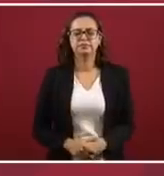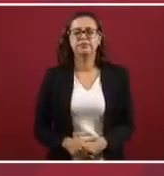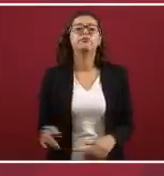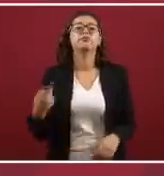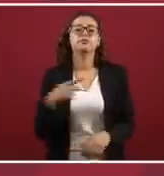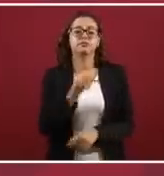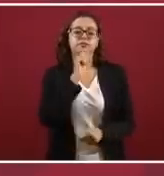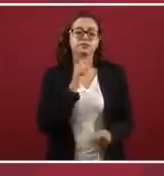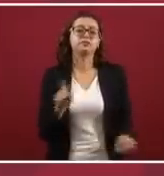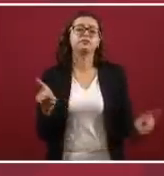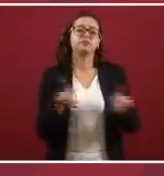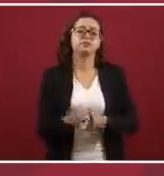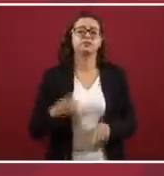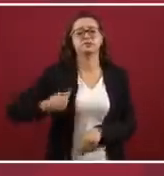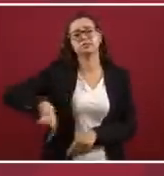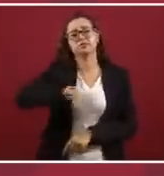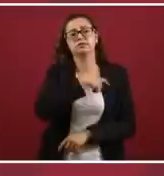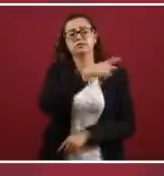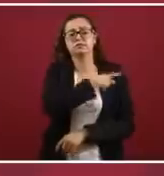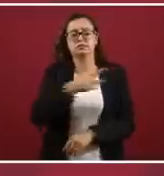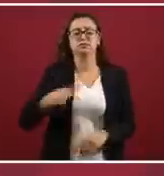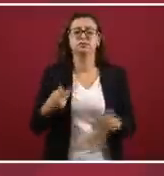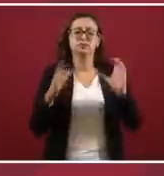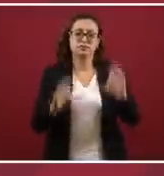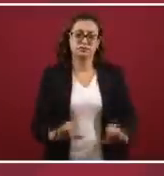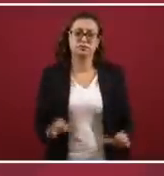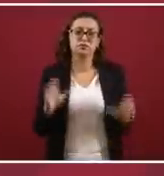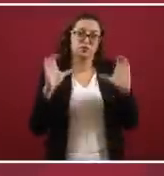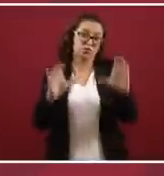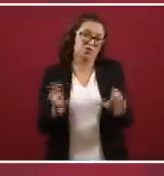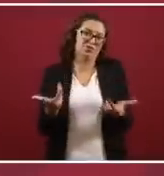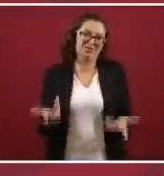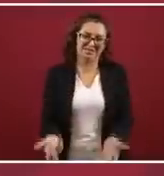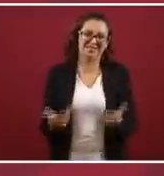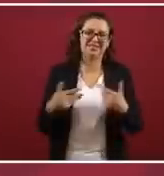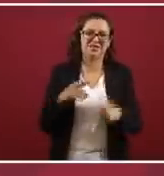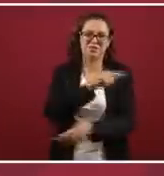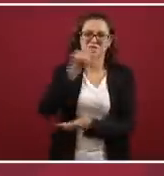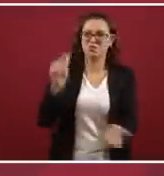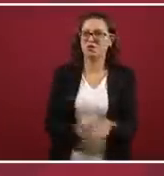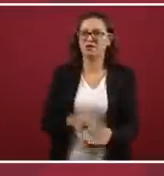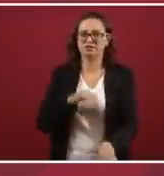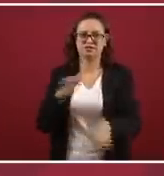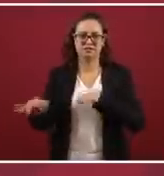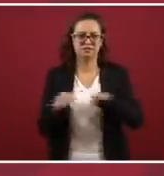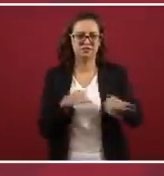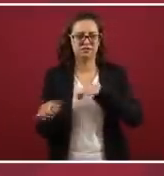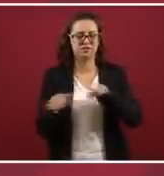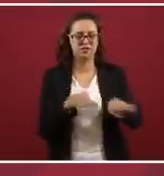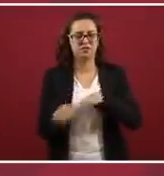Pero también tenemos que cuidar las fuentes de trabajo,